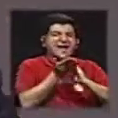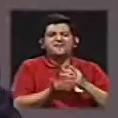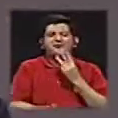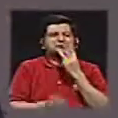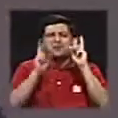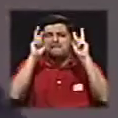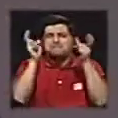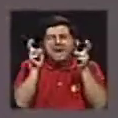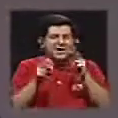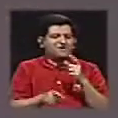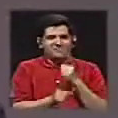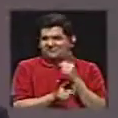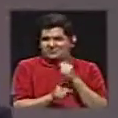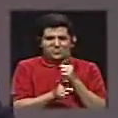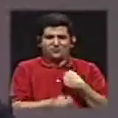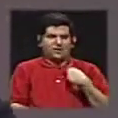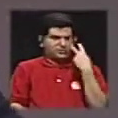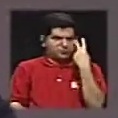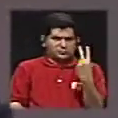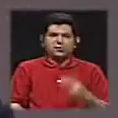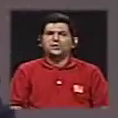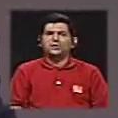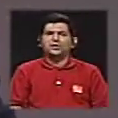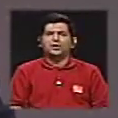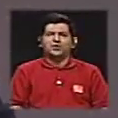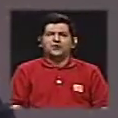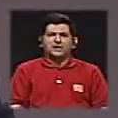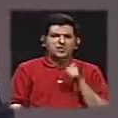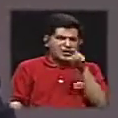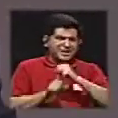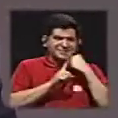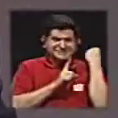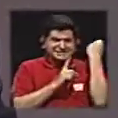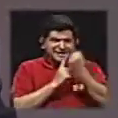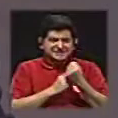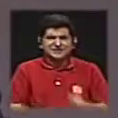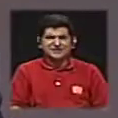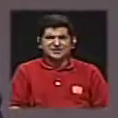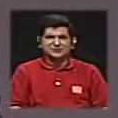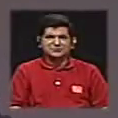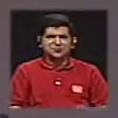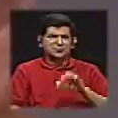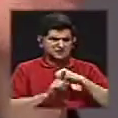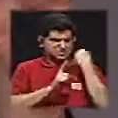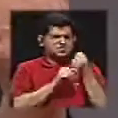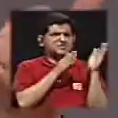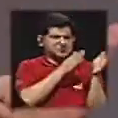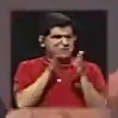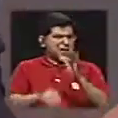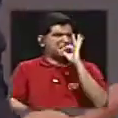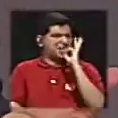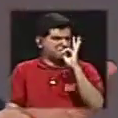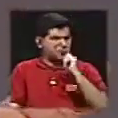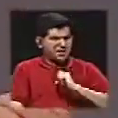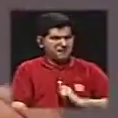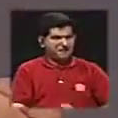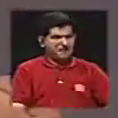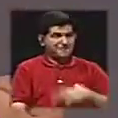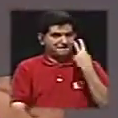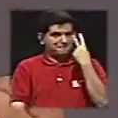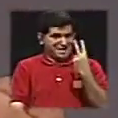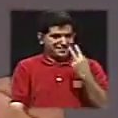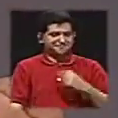así. Yo lo veo más bien como un plato muy bien preparado. Vea.